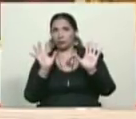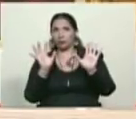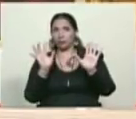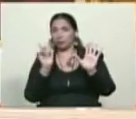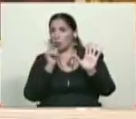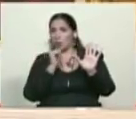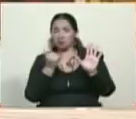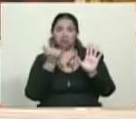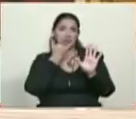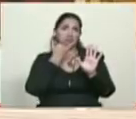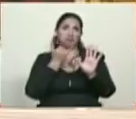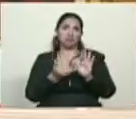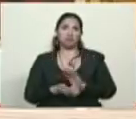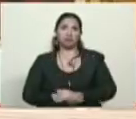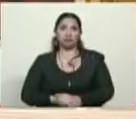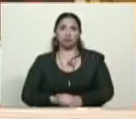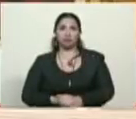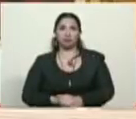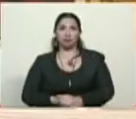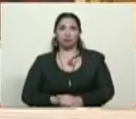inequívoco.